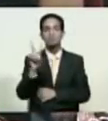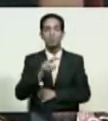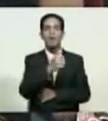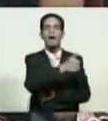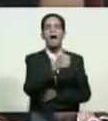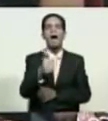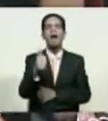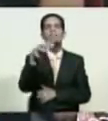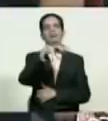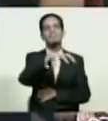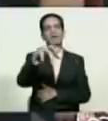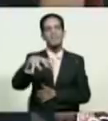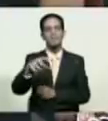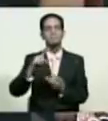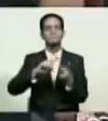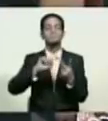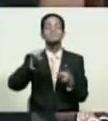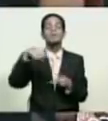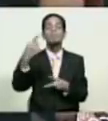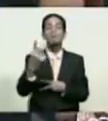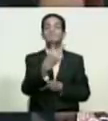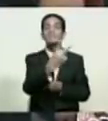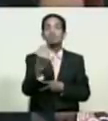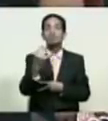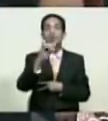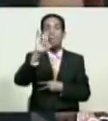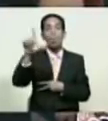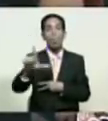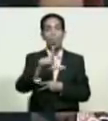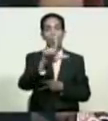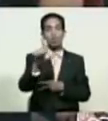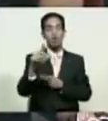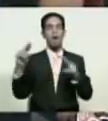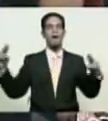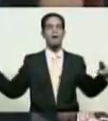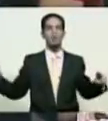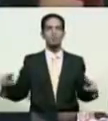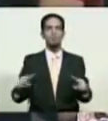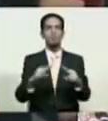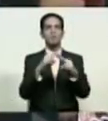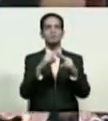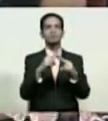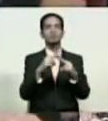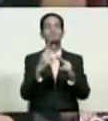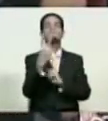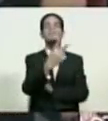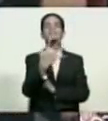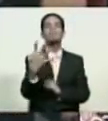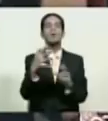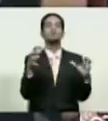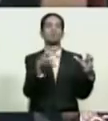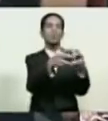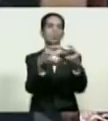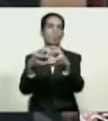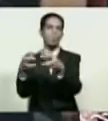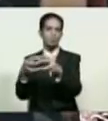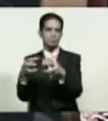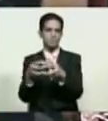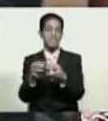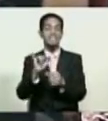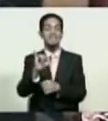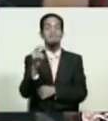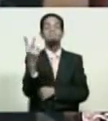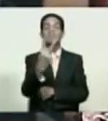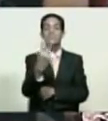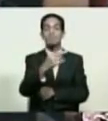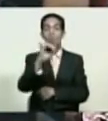El 21 de julio tenemos el encuentro nacional de las 24 redes sectoriales y el 22 de julio la